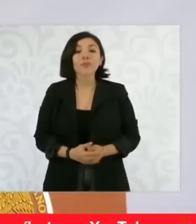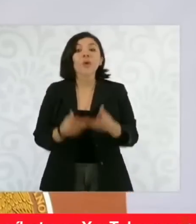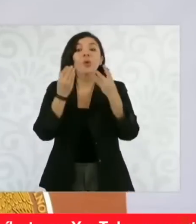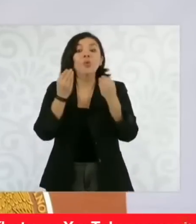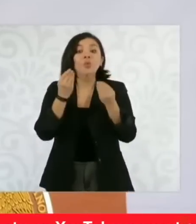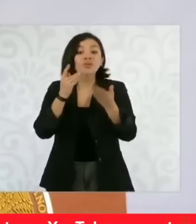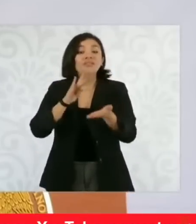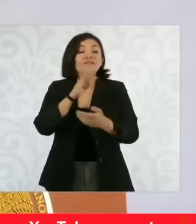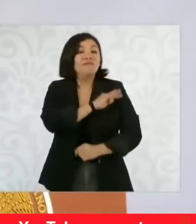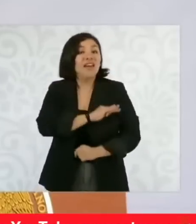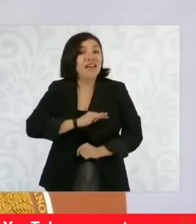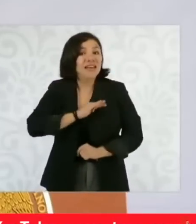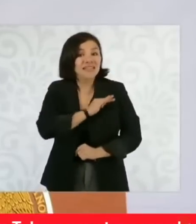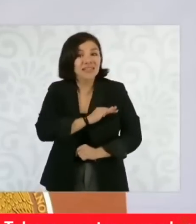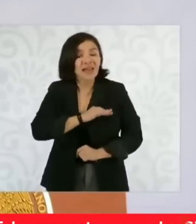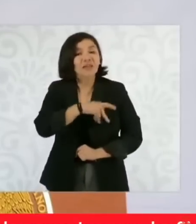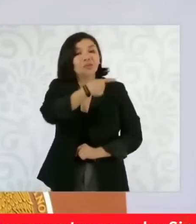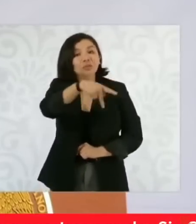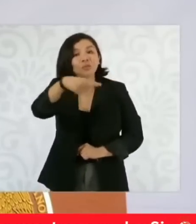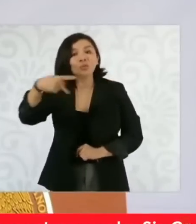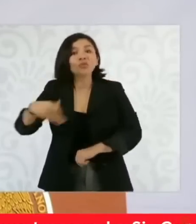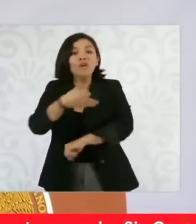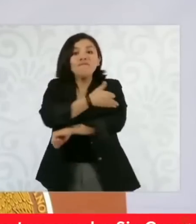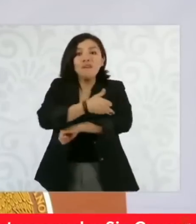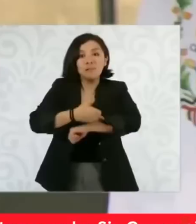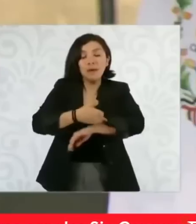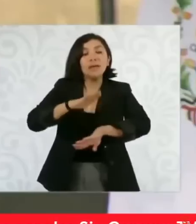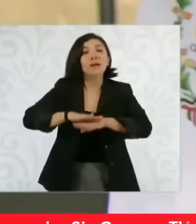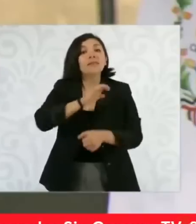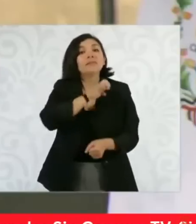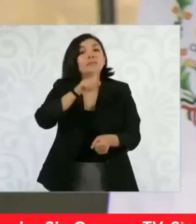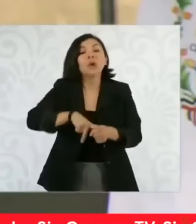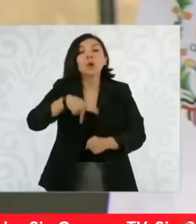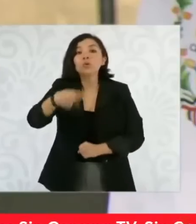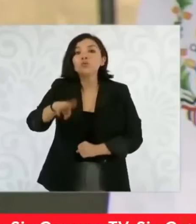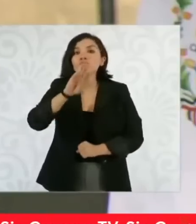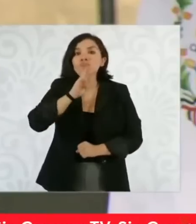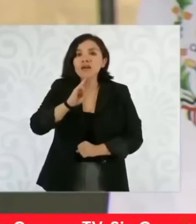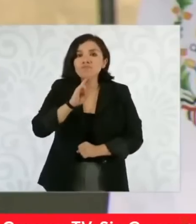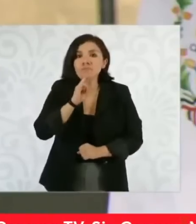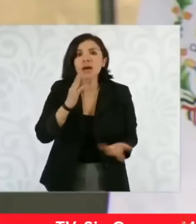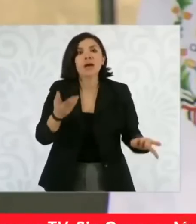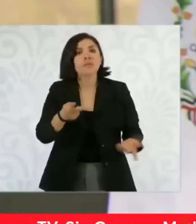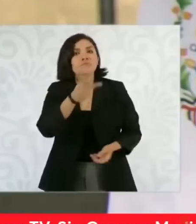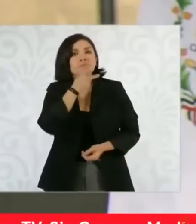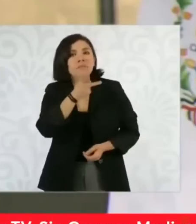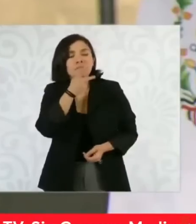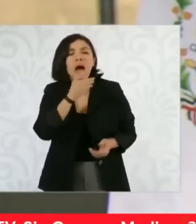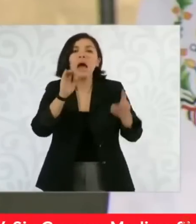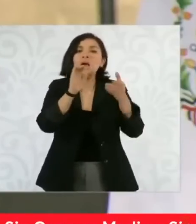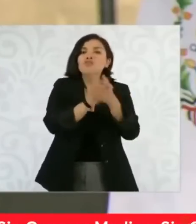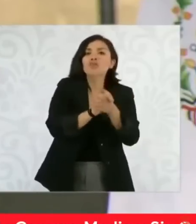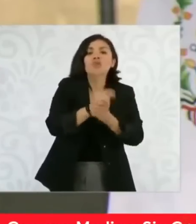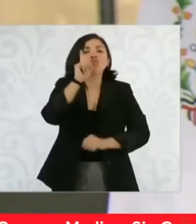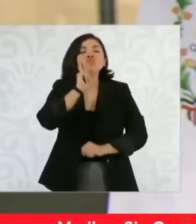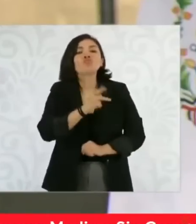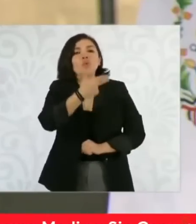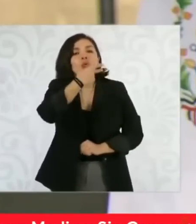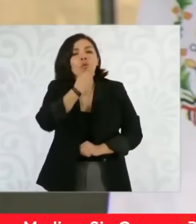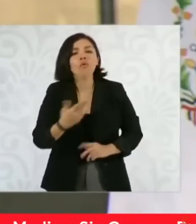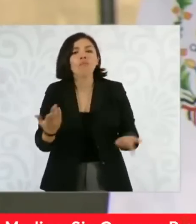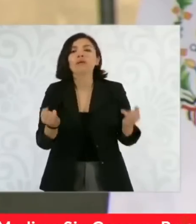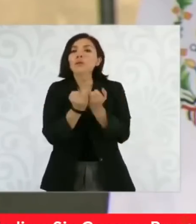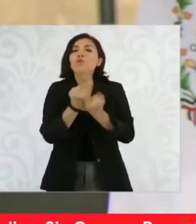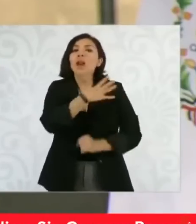Muchas felicitaciones a sus familias, en especial a sus madres, padres, esposas y esposos,